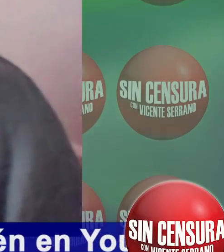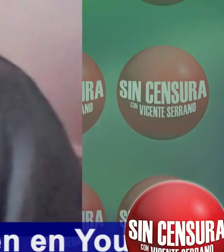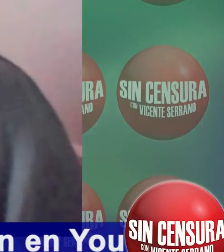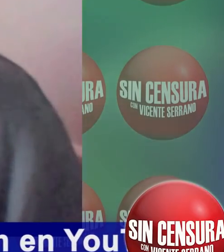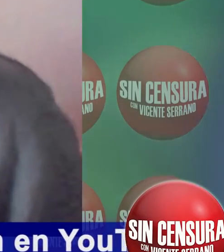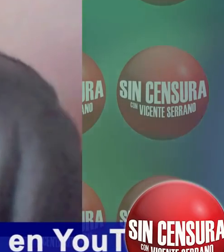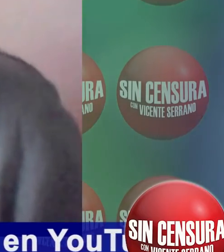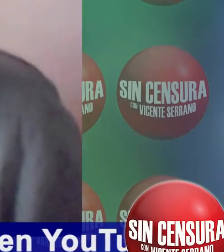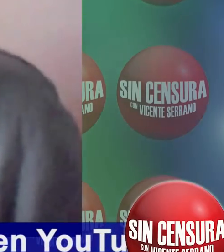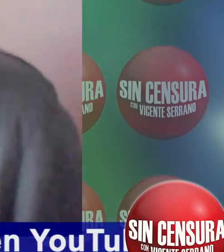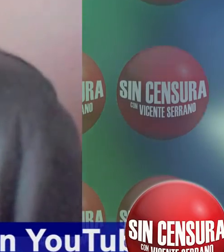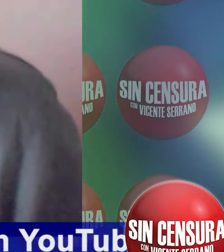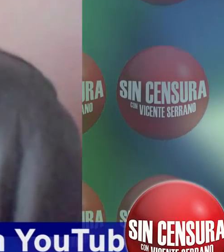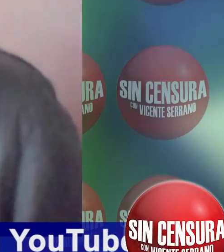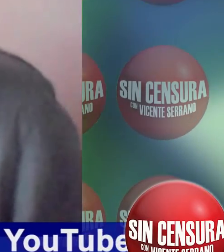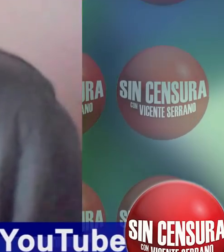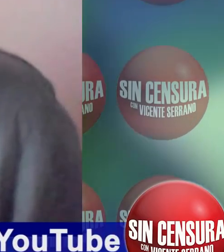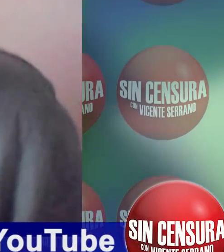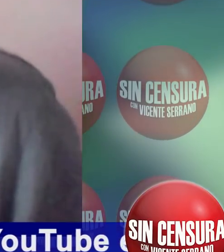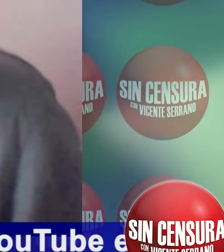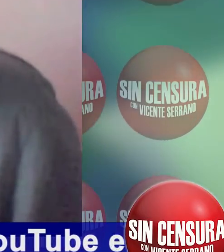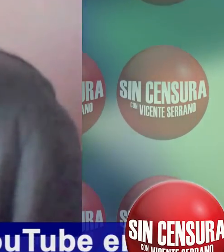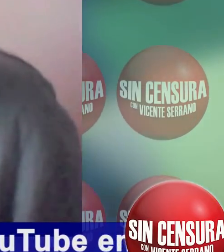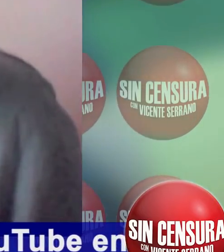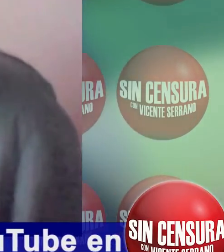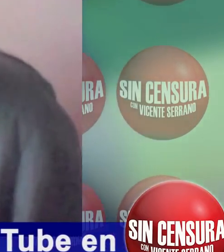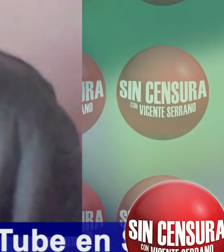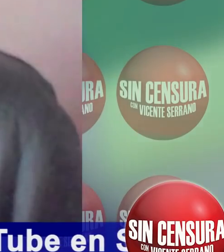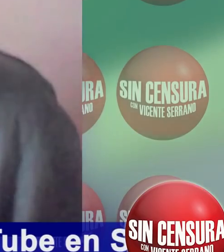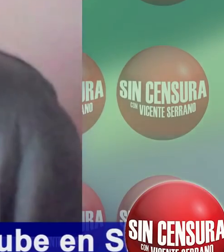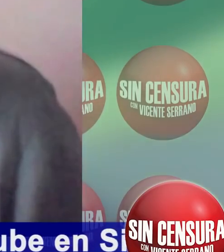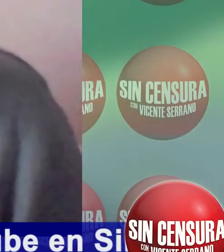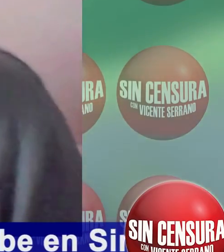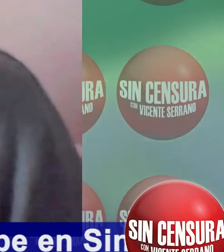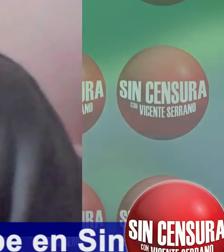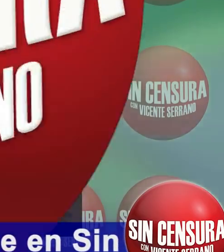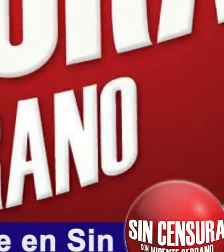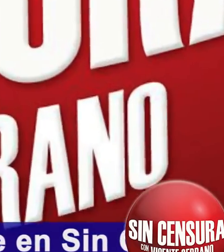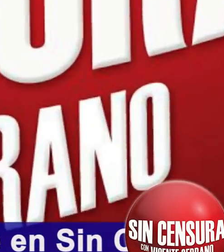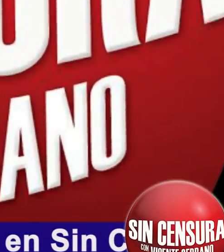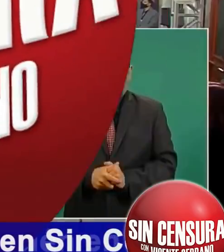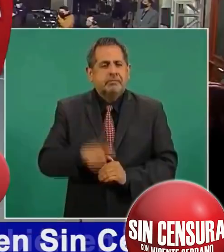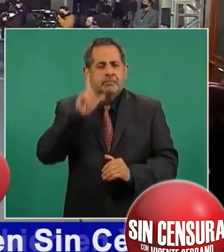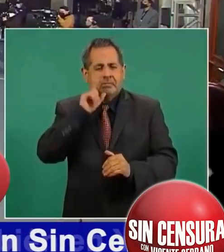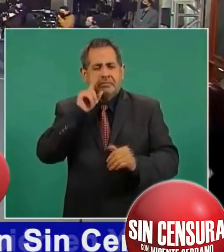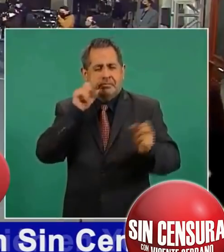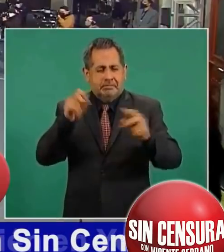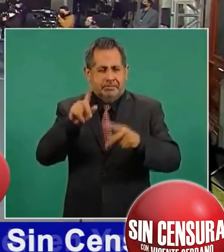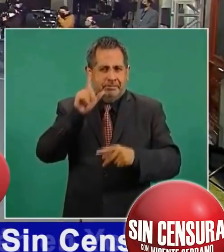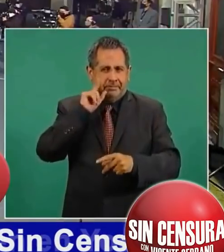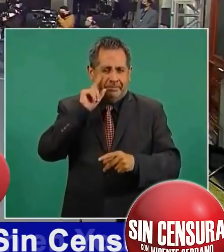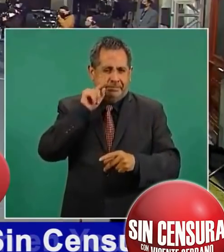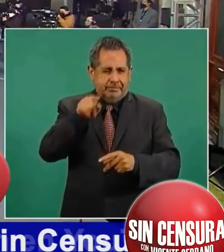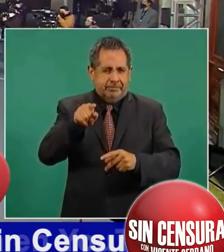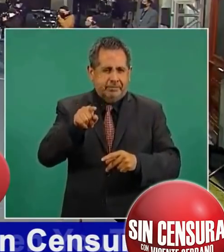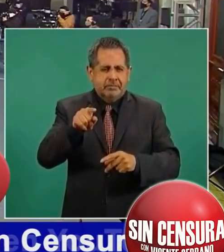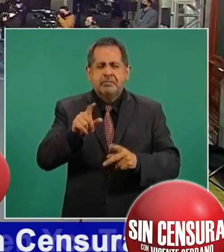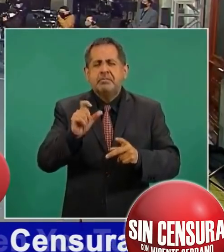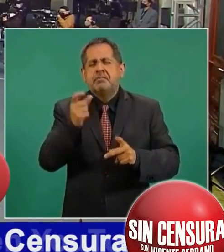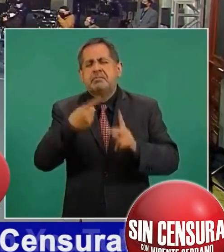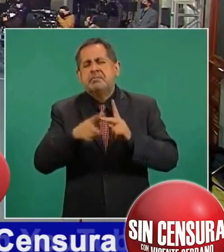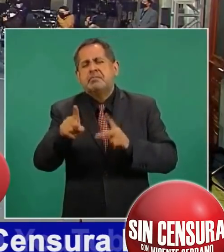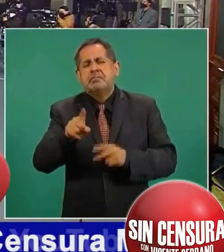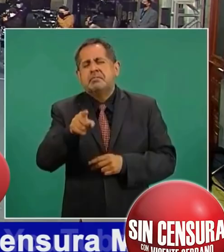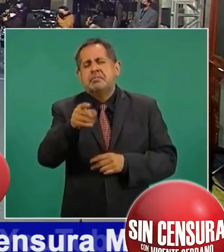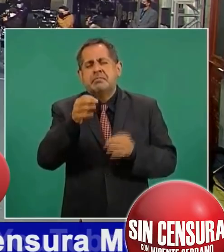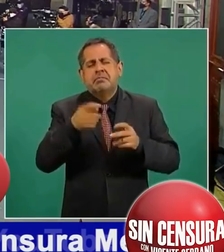zarandiza que le puso al INE y al Lencho. Bueno, mañana. ¿Cuándo empieza en vigor